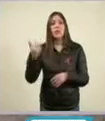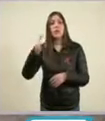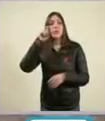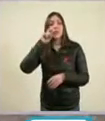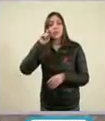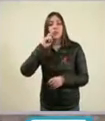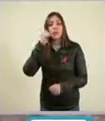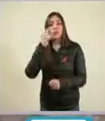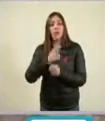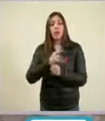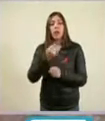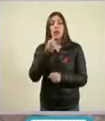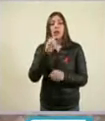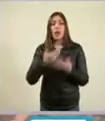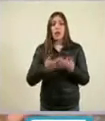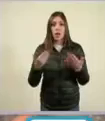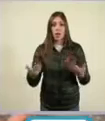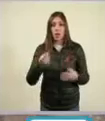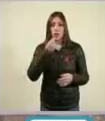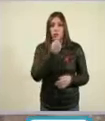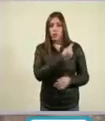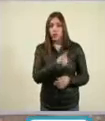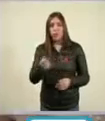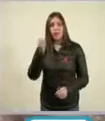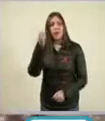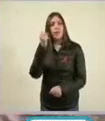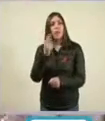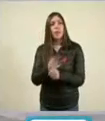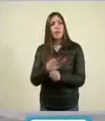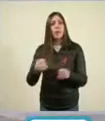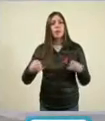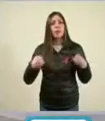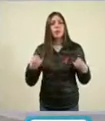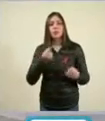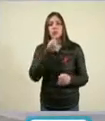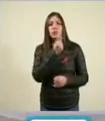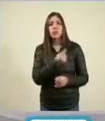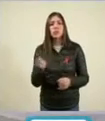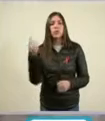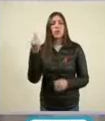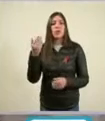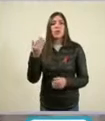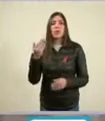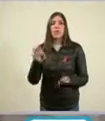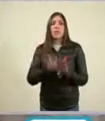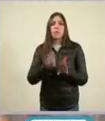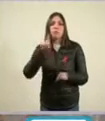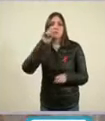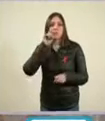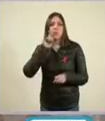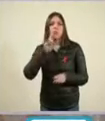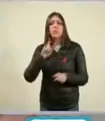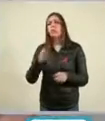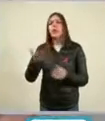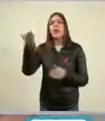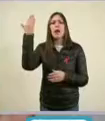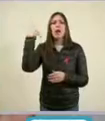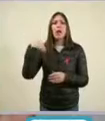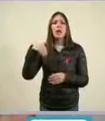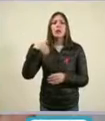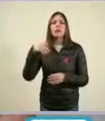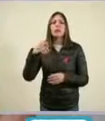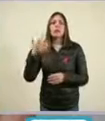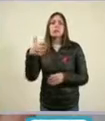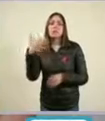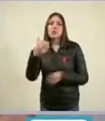porque son niños, están teniendo relaciones sexuales a muy temprana edad. Claro, antes de los 15 años. Antes de los 15. Sí. Y muy abierto, o sea, voy a una fiesta y pues órale,